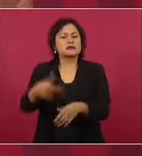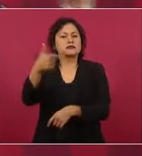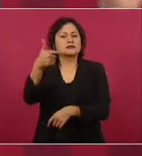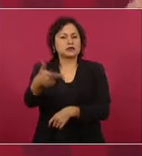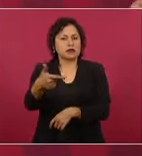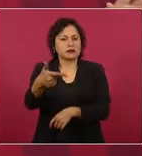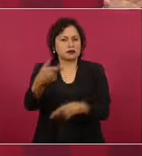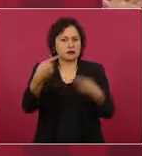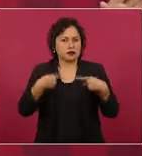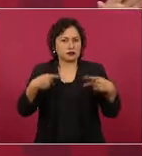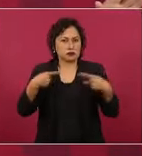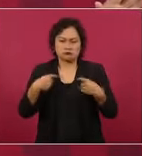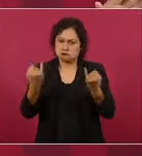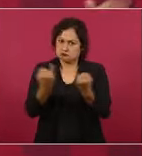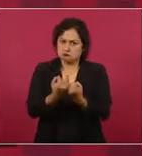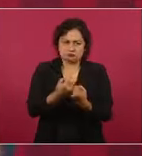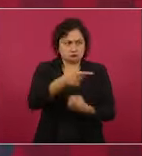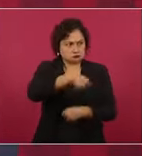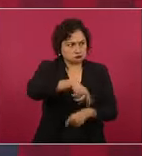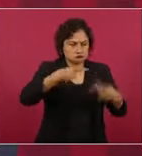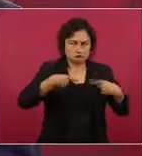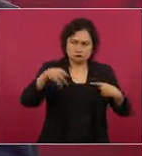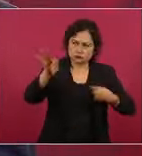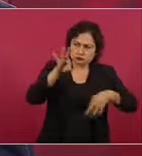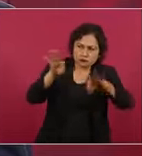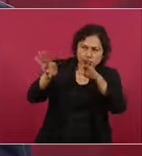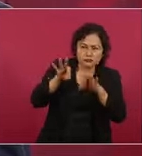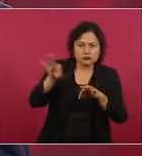Eso es lo mejor.